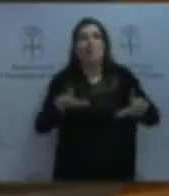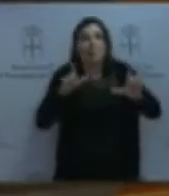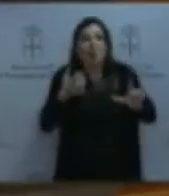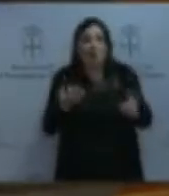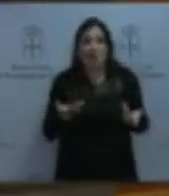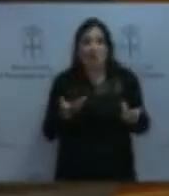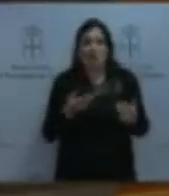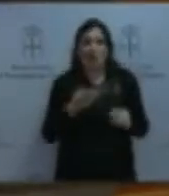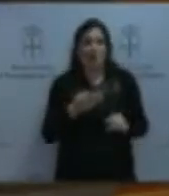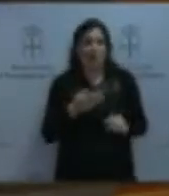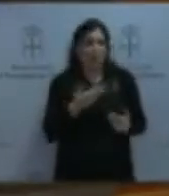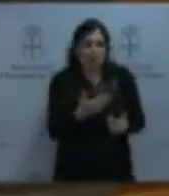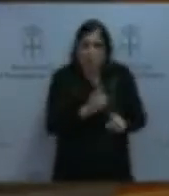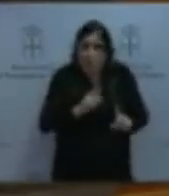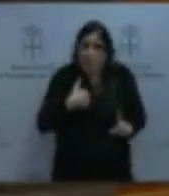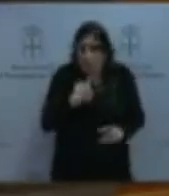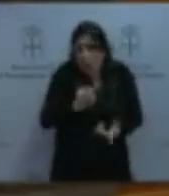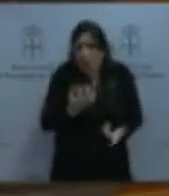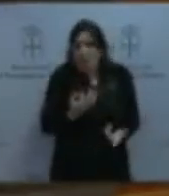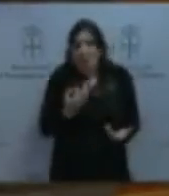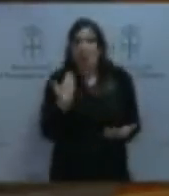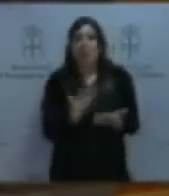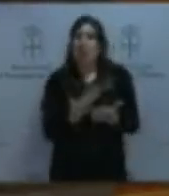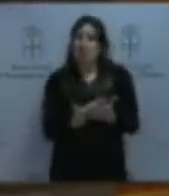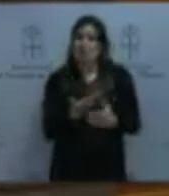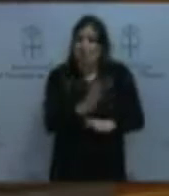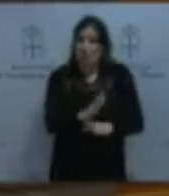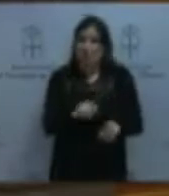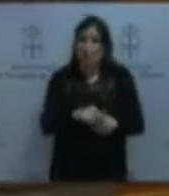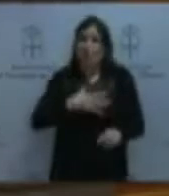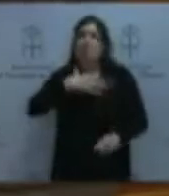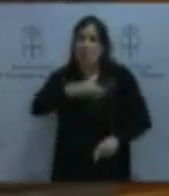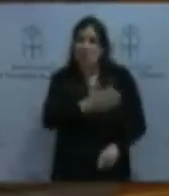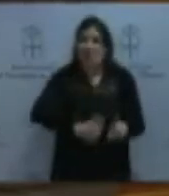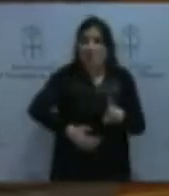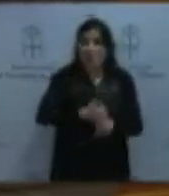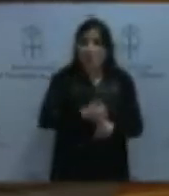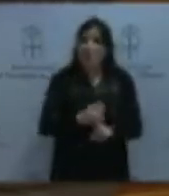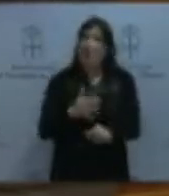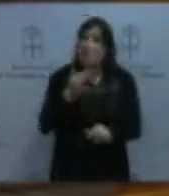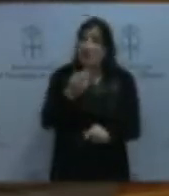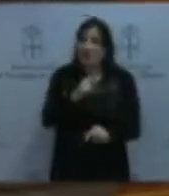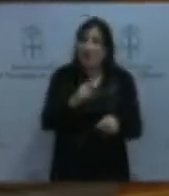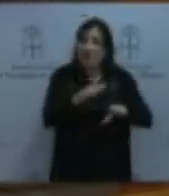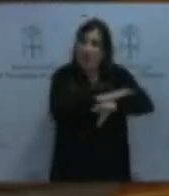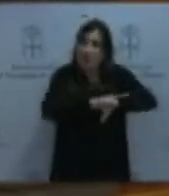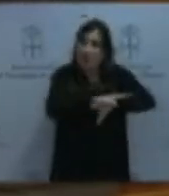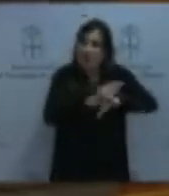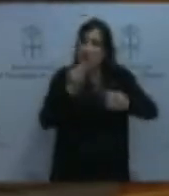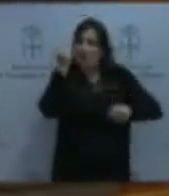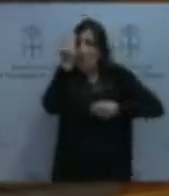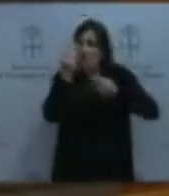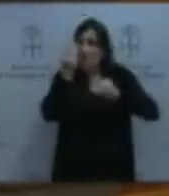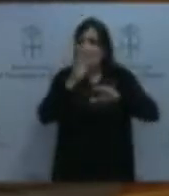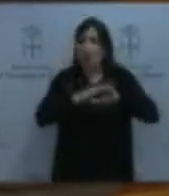posible. Creo que, además, está pensado, lógicamente, para una carrera corta de campaña electoral, pero creo que